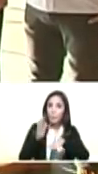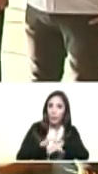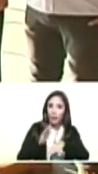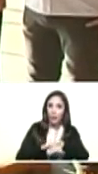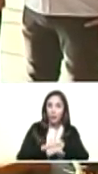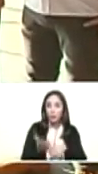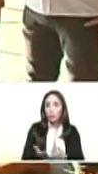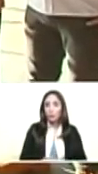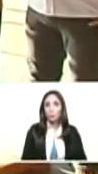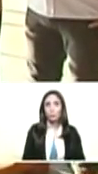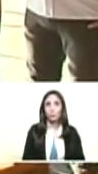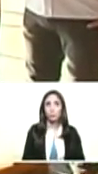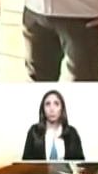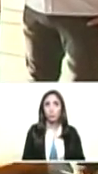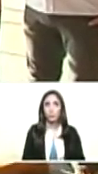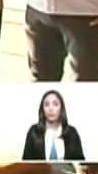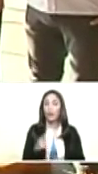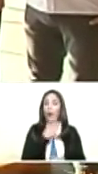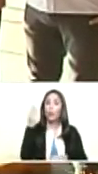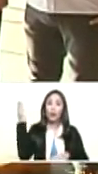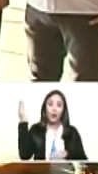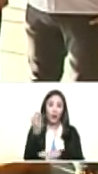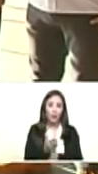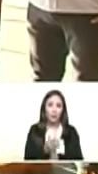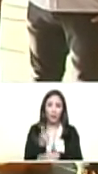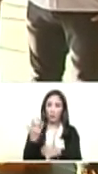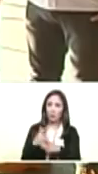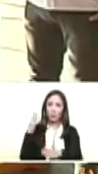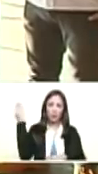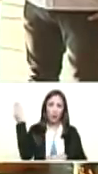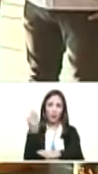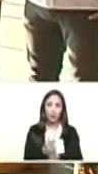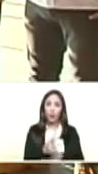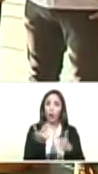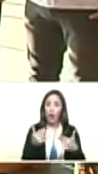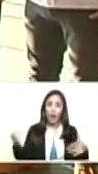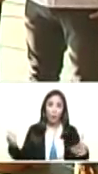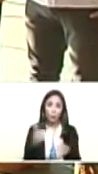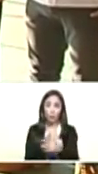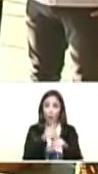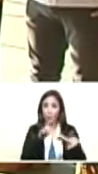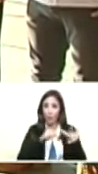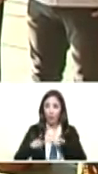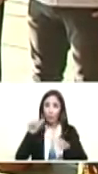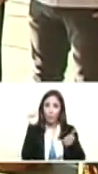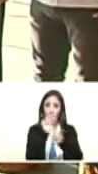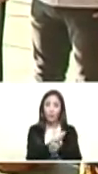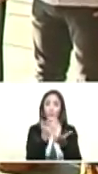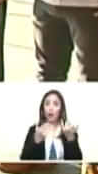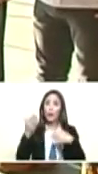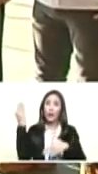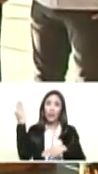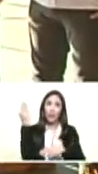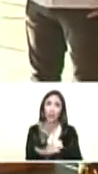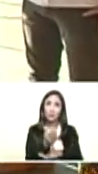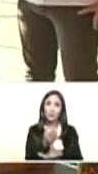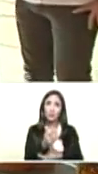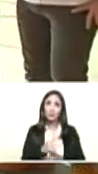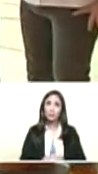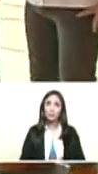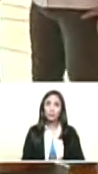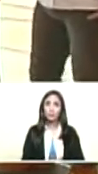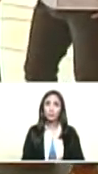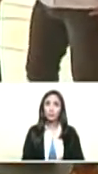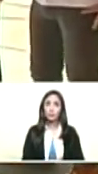garantizarle el máximo castigo a todos, capturarlos y castigarlos. Es más, Freddy